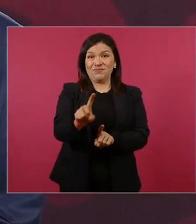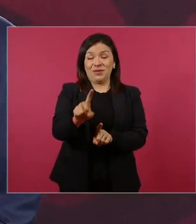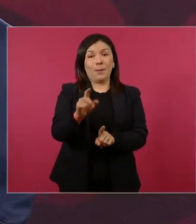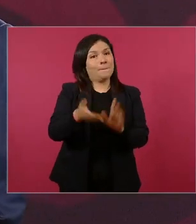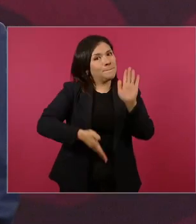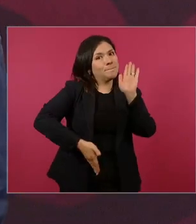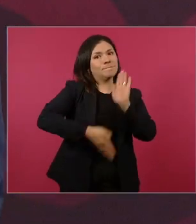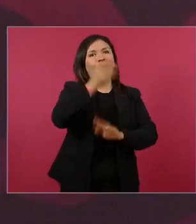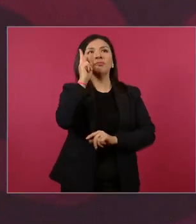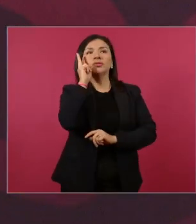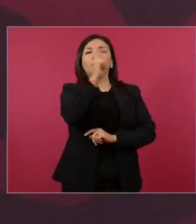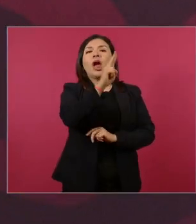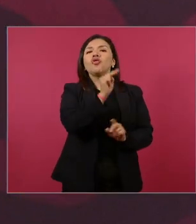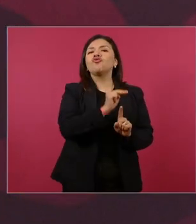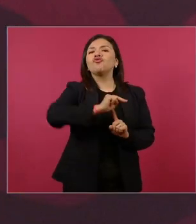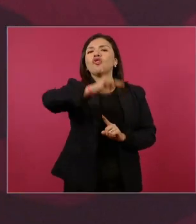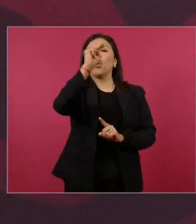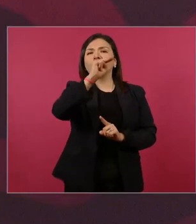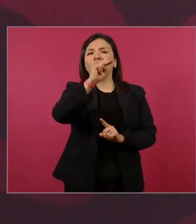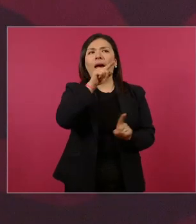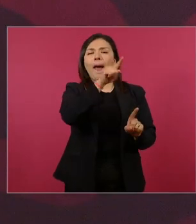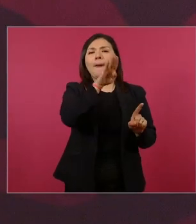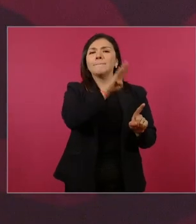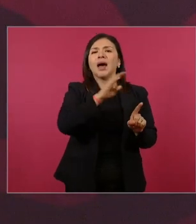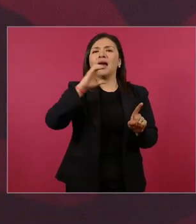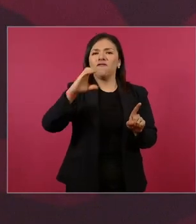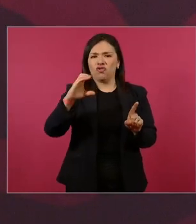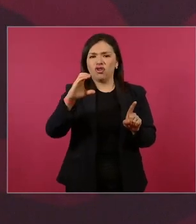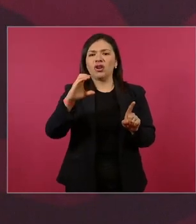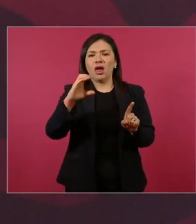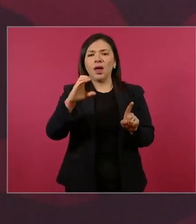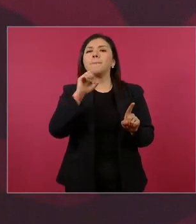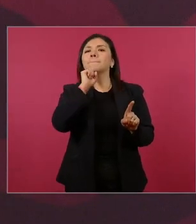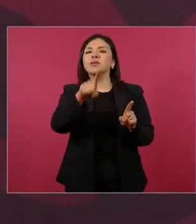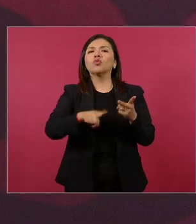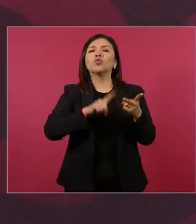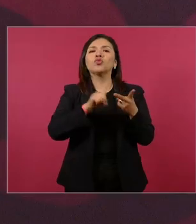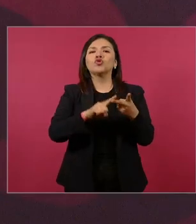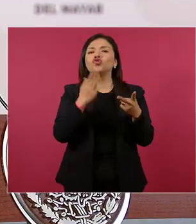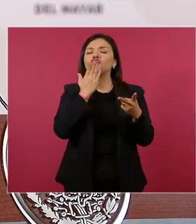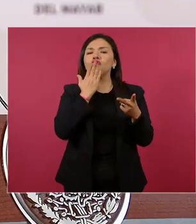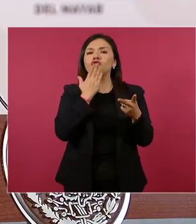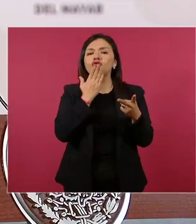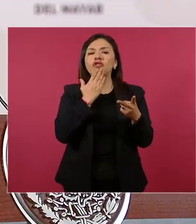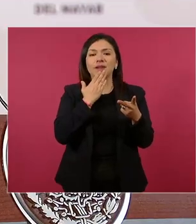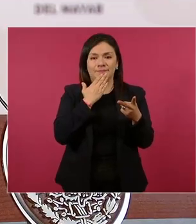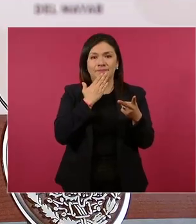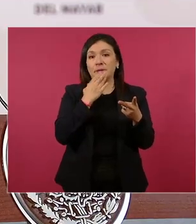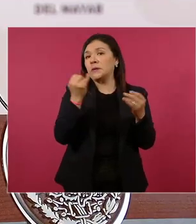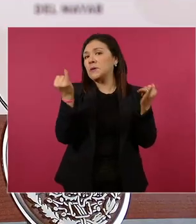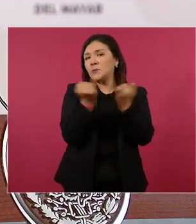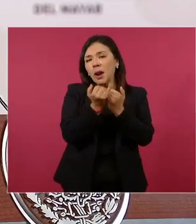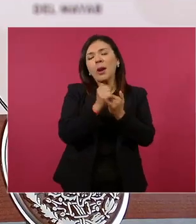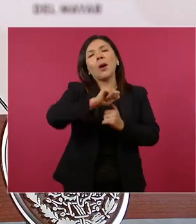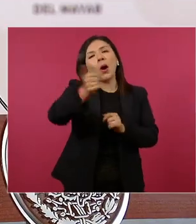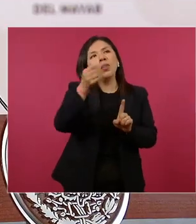al norte, vamos a estar en Baja California y en Sonora y así vamos a